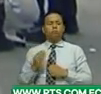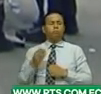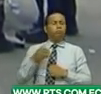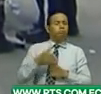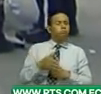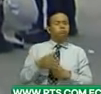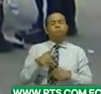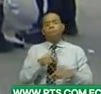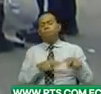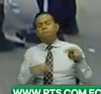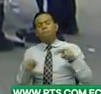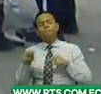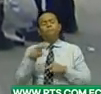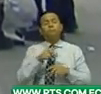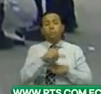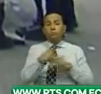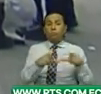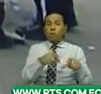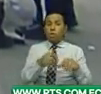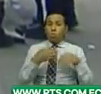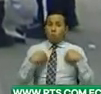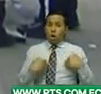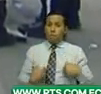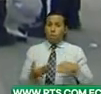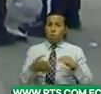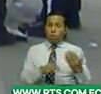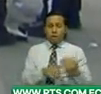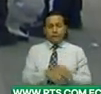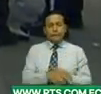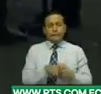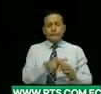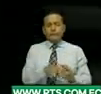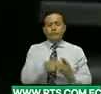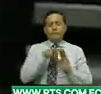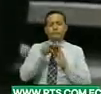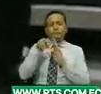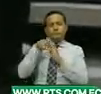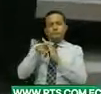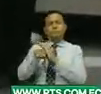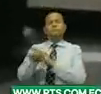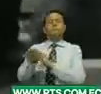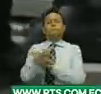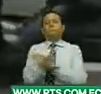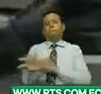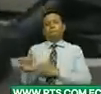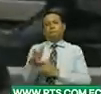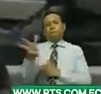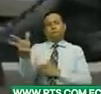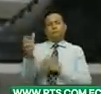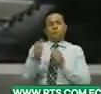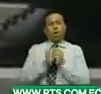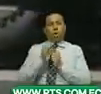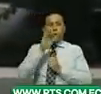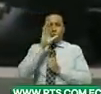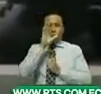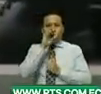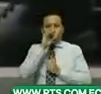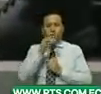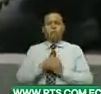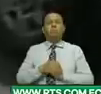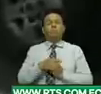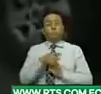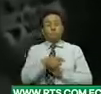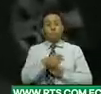al levantamiento respectivo, junto a los agentes de la Autoridad de Tránsito Municipal. De acuerdo con los conocidos de